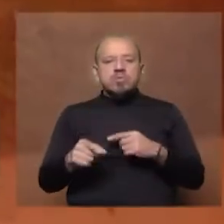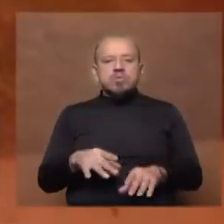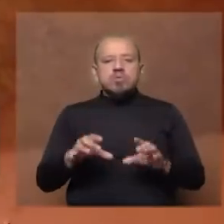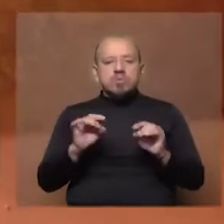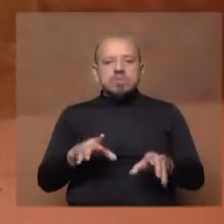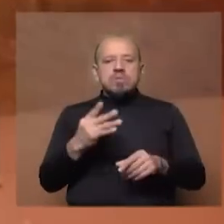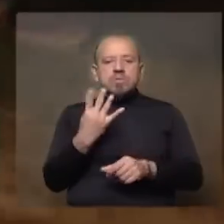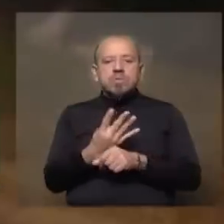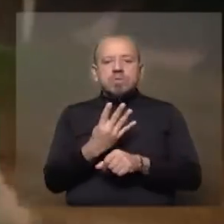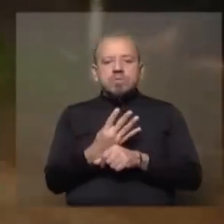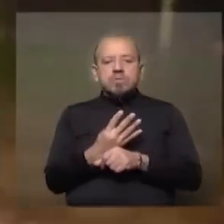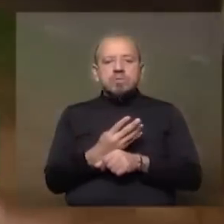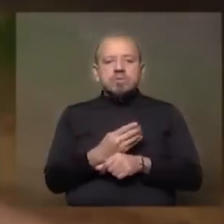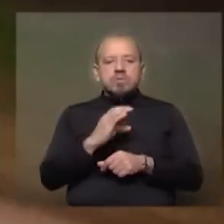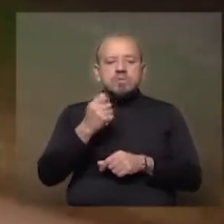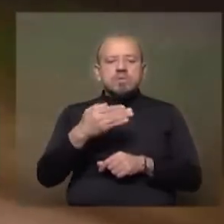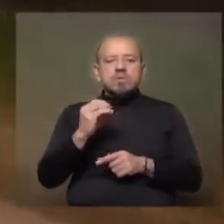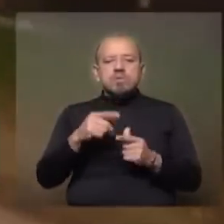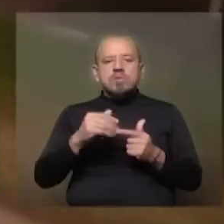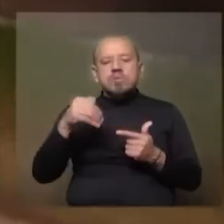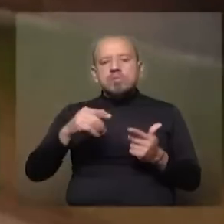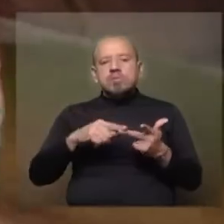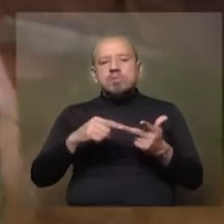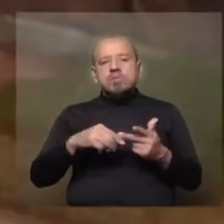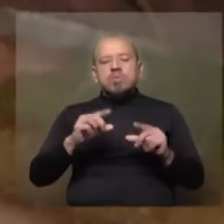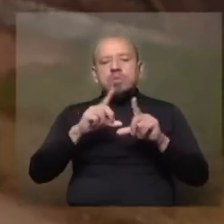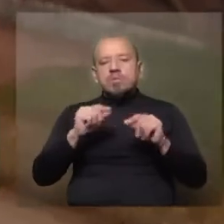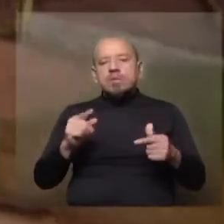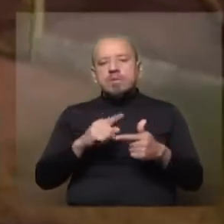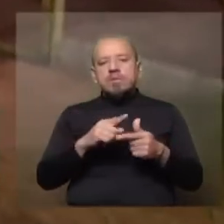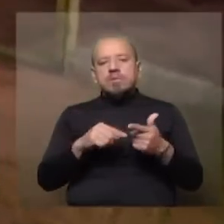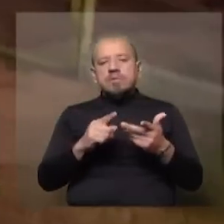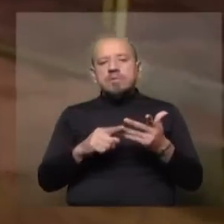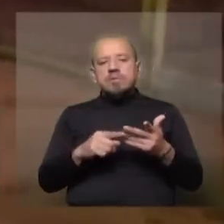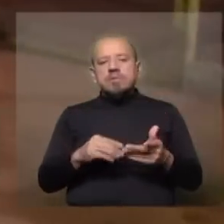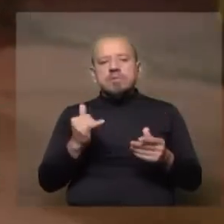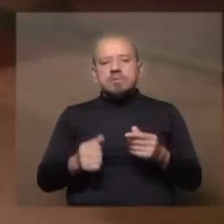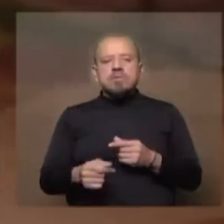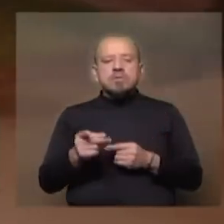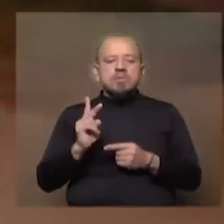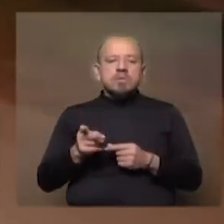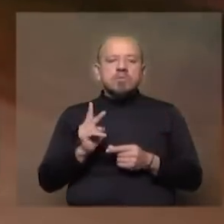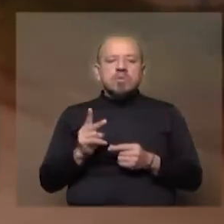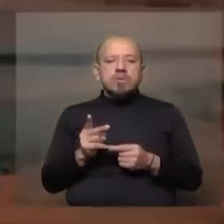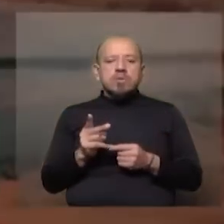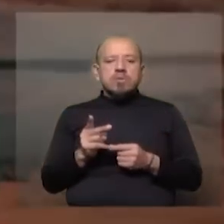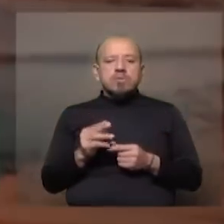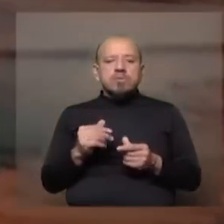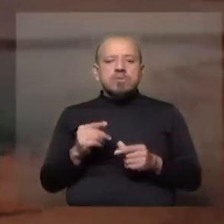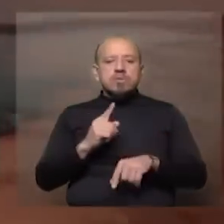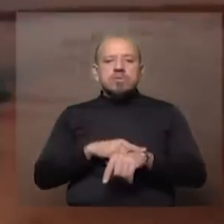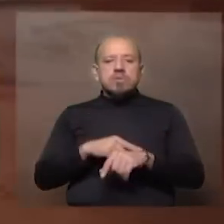Uruguay cabo verde mozambique y Guatemala tienen la prohibición absoluta en el horario